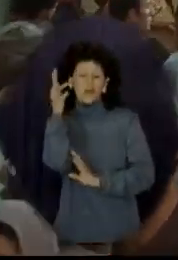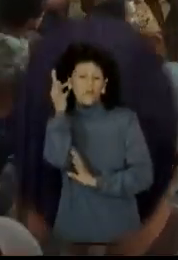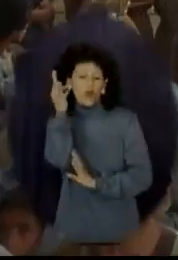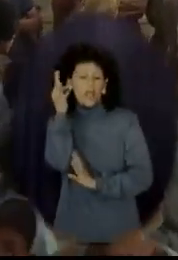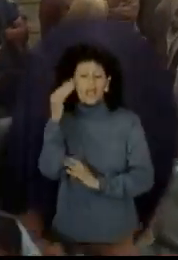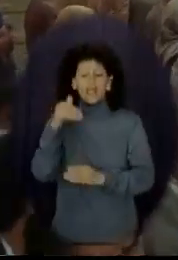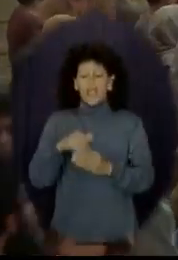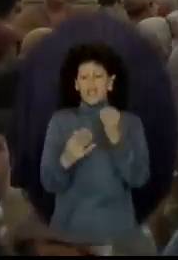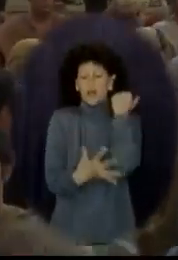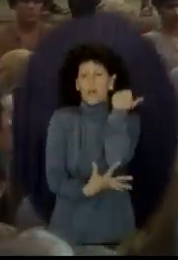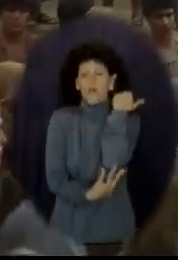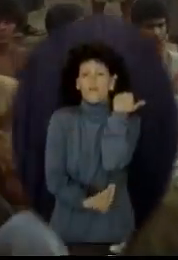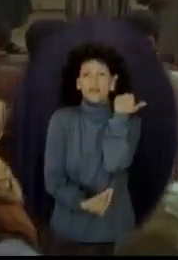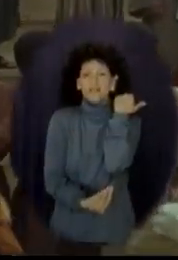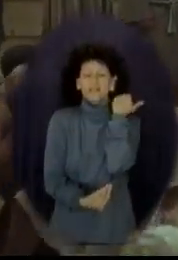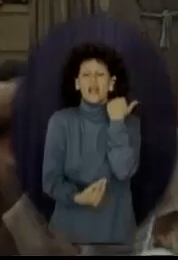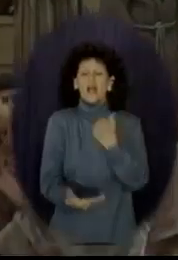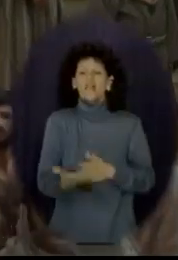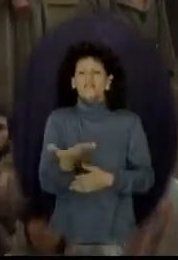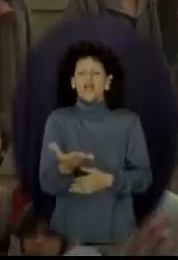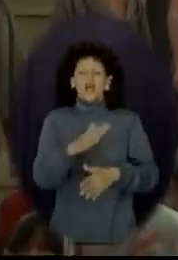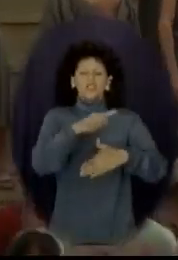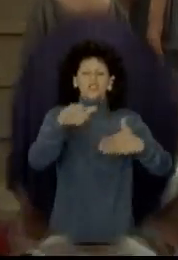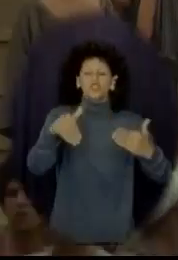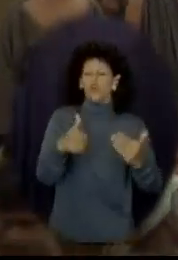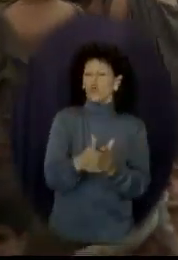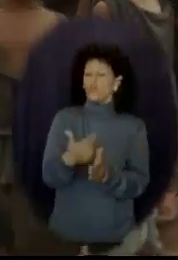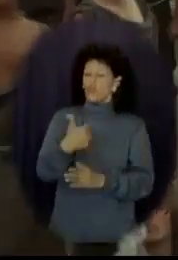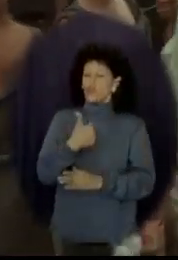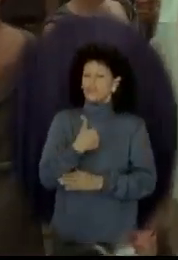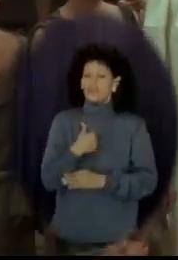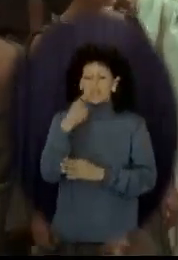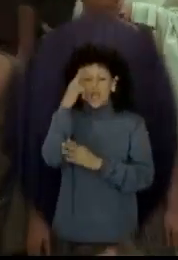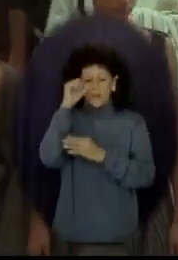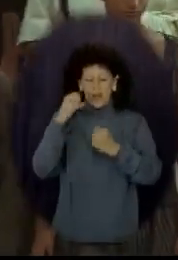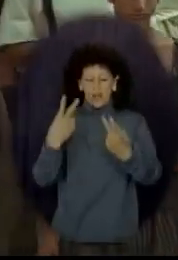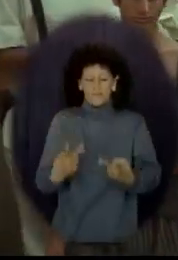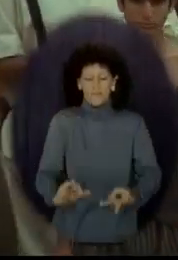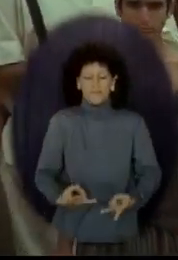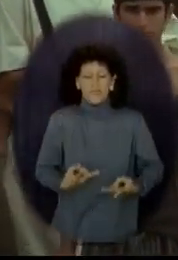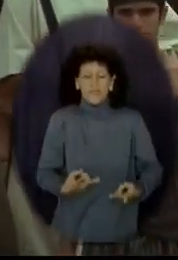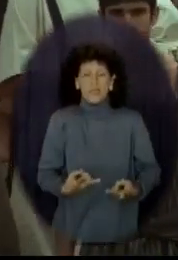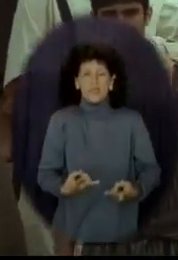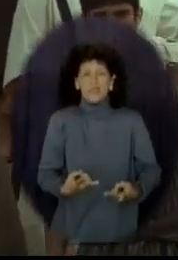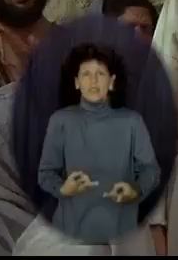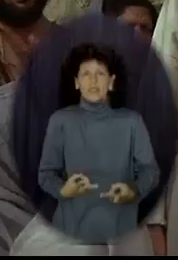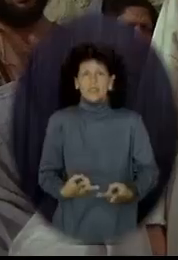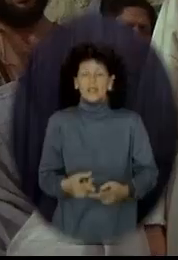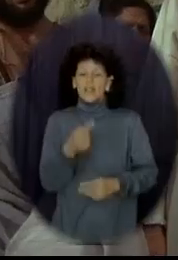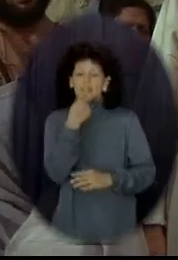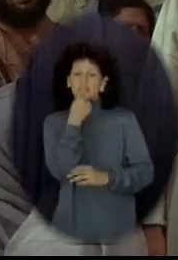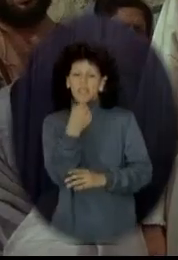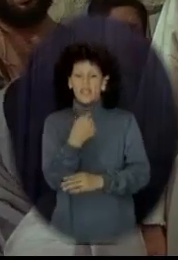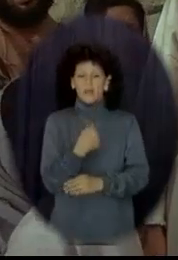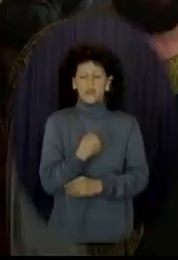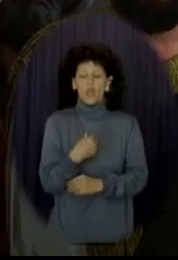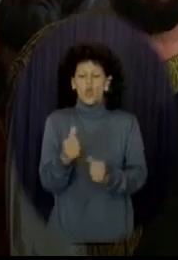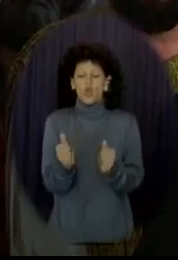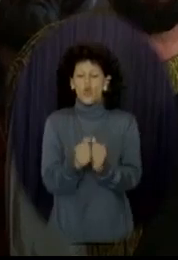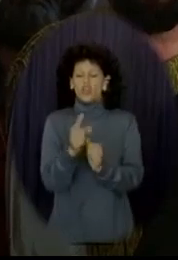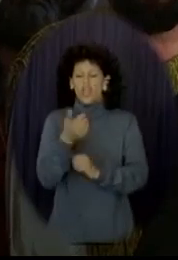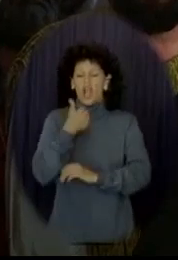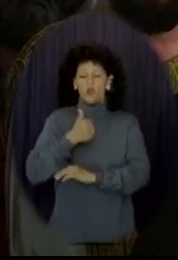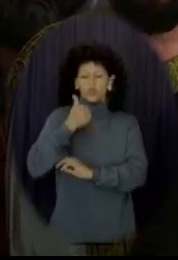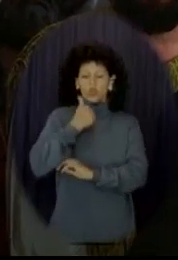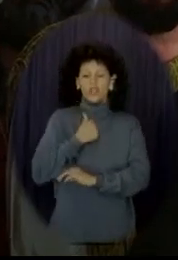Pero ella, en su pobreza, ha dado todo lo que tenía para vivir. Dinos, ¿con